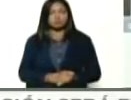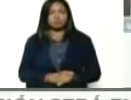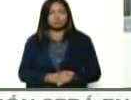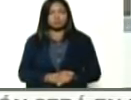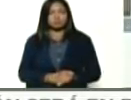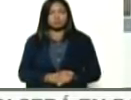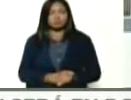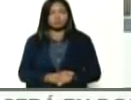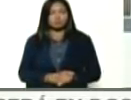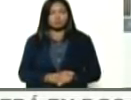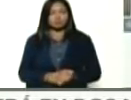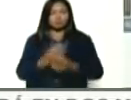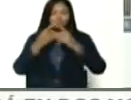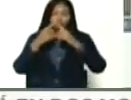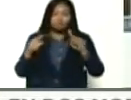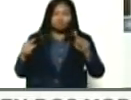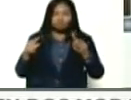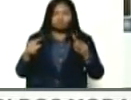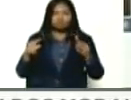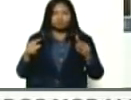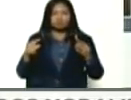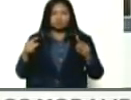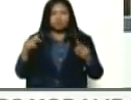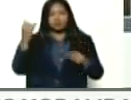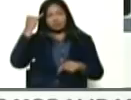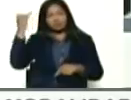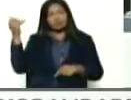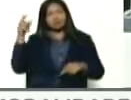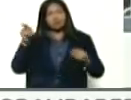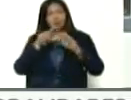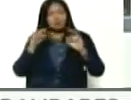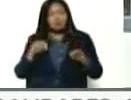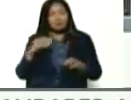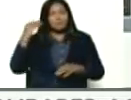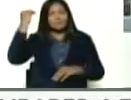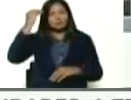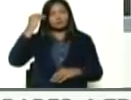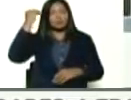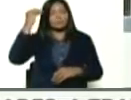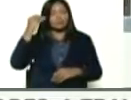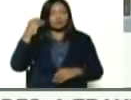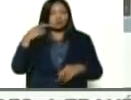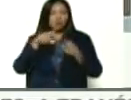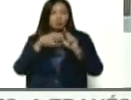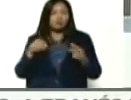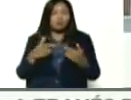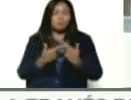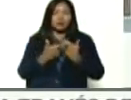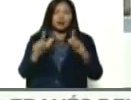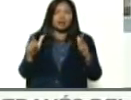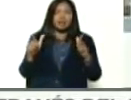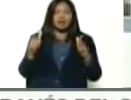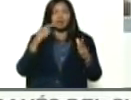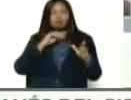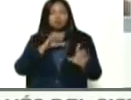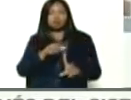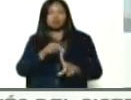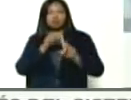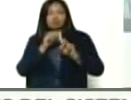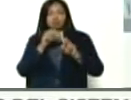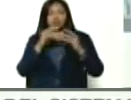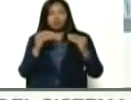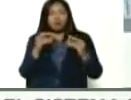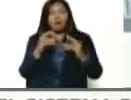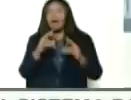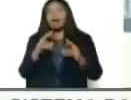el discernimiento la inteligencia el pensamiento el libre albedrío lo llaman todas las